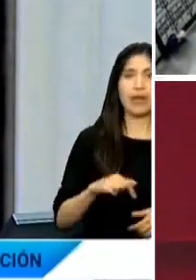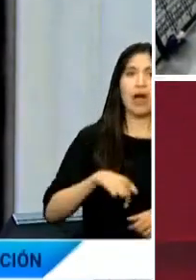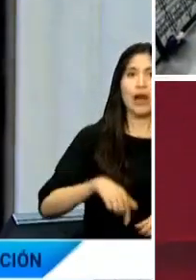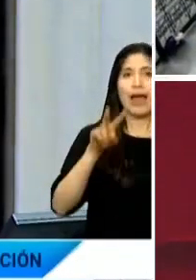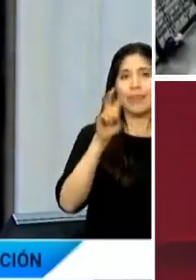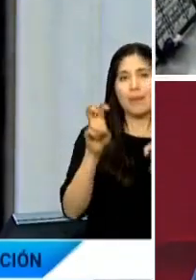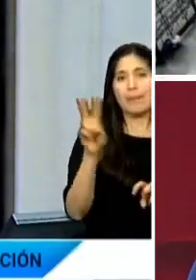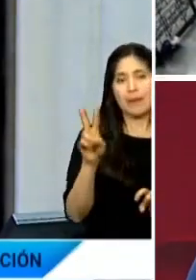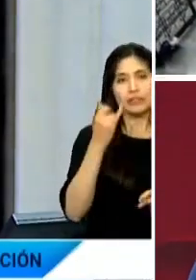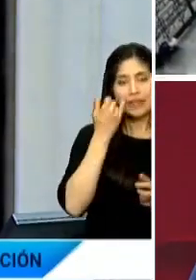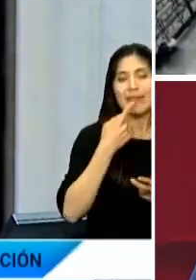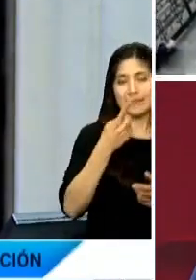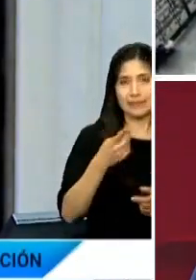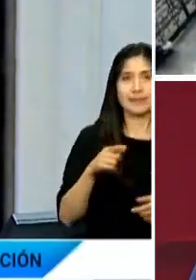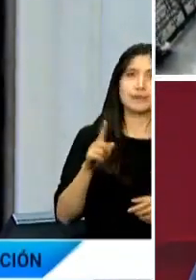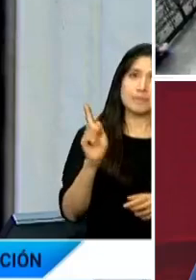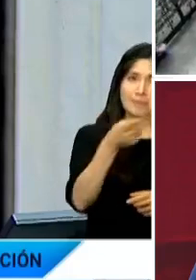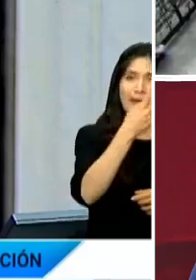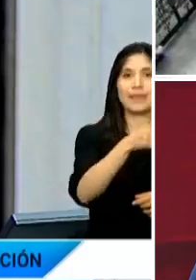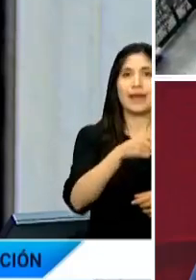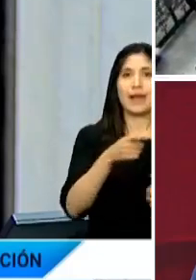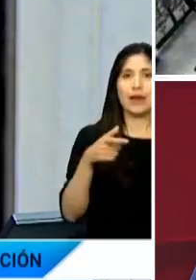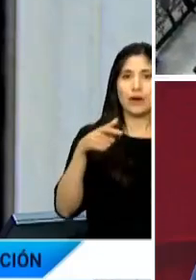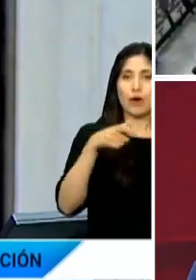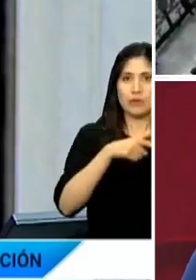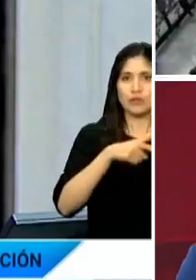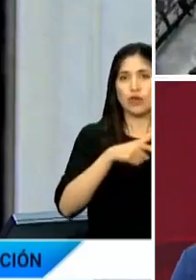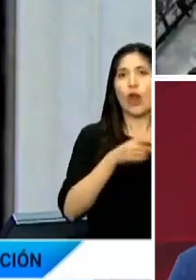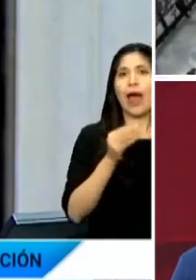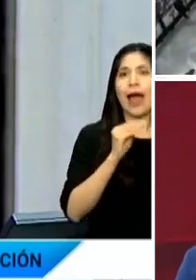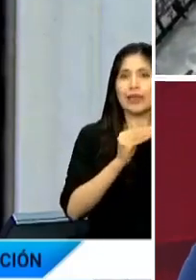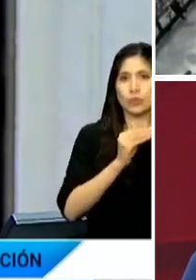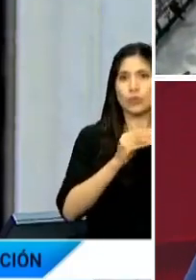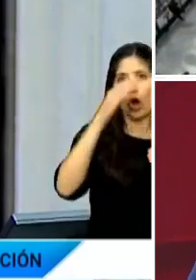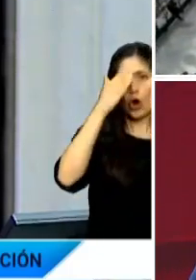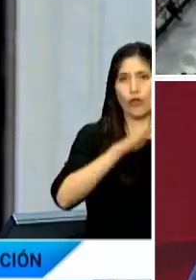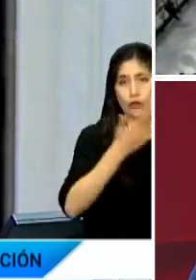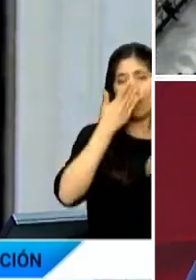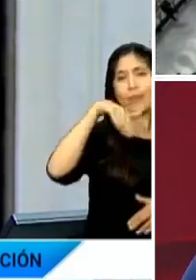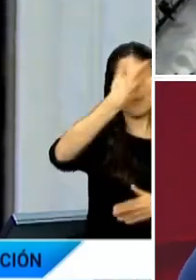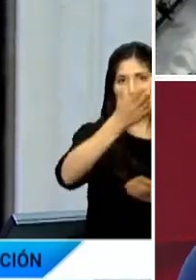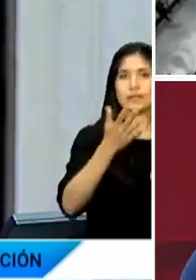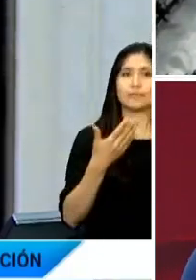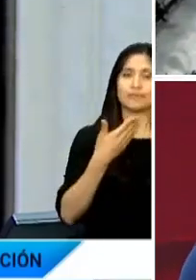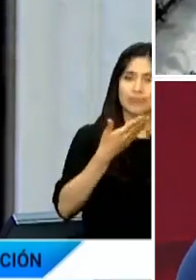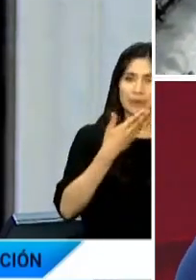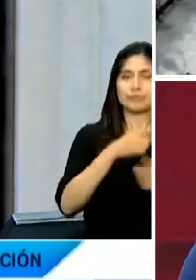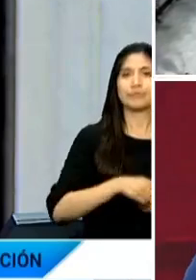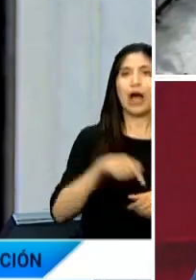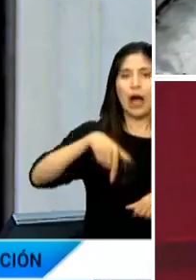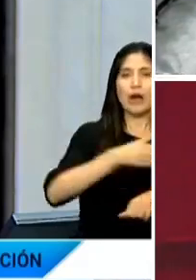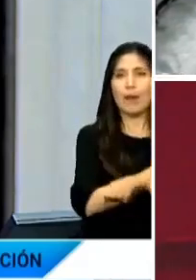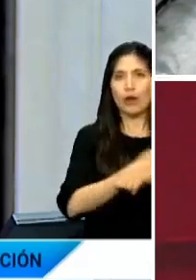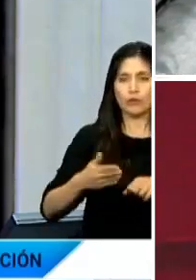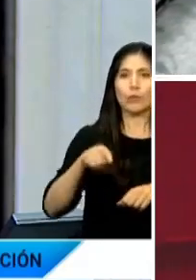¿no? De, de manifestantes, de espacios políticos, movimientos sociales, a sabiendas de este resultado, que no iban a